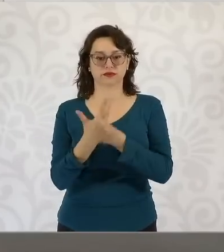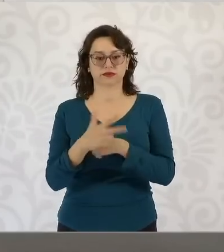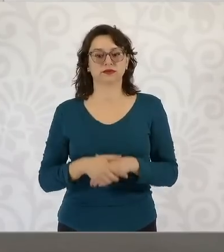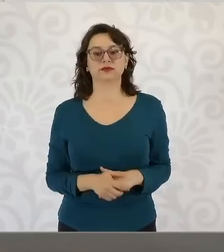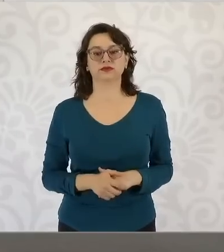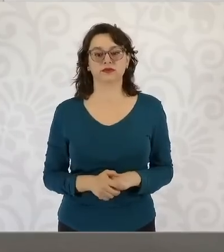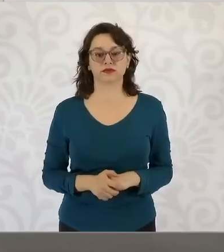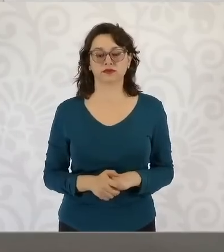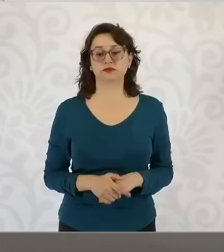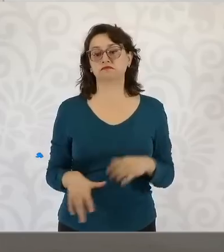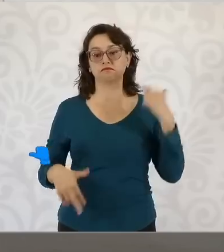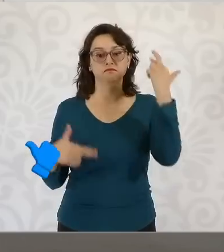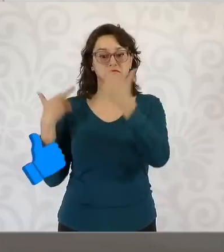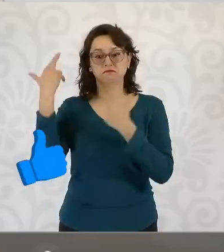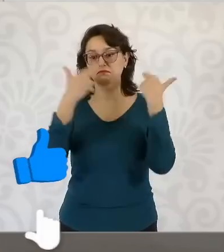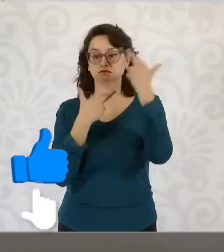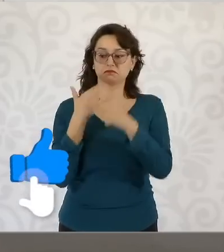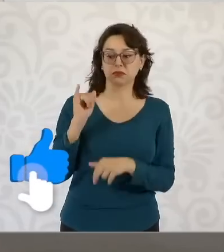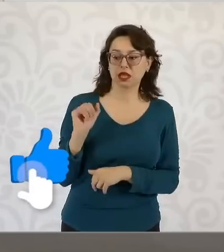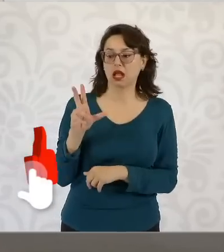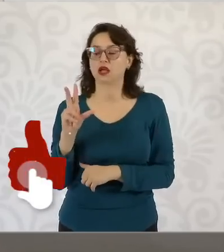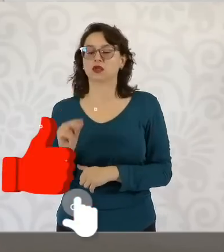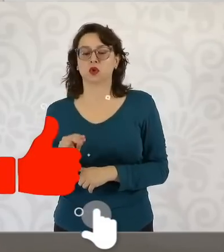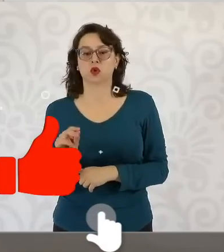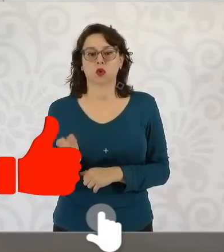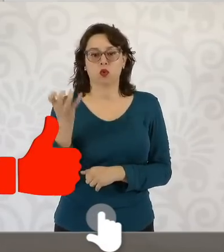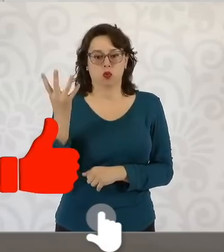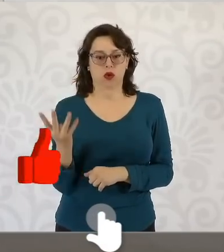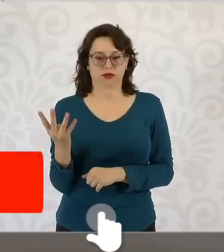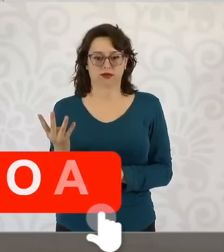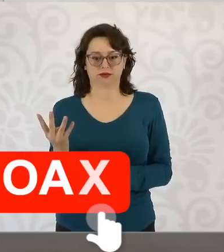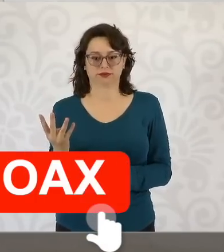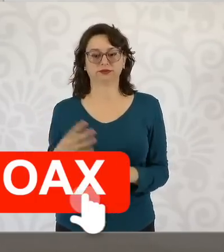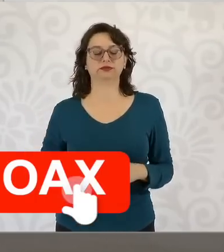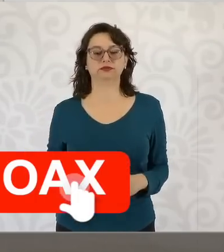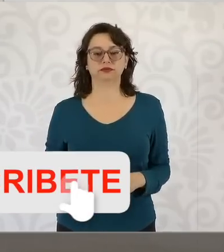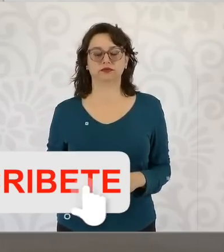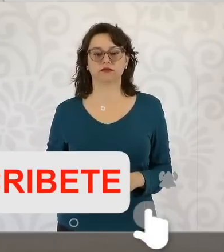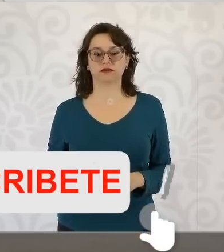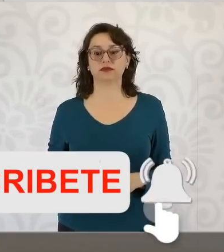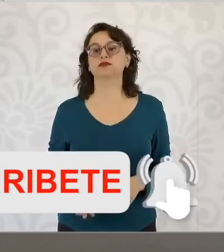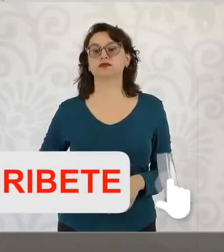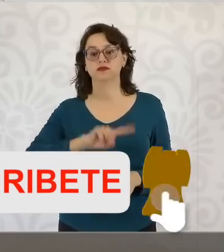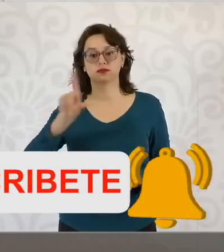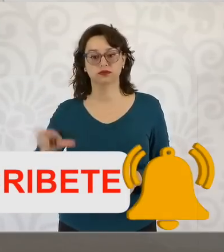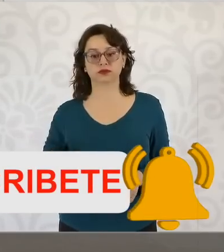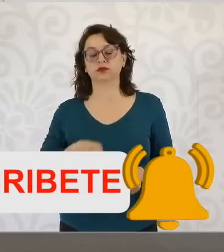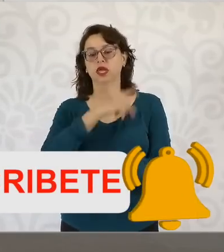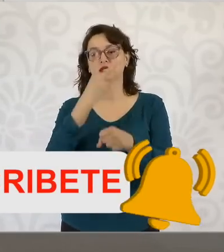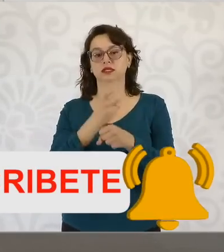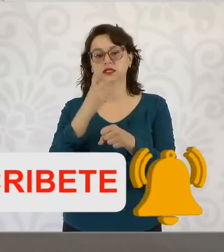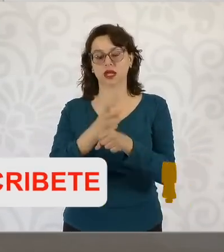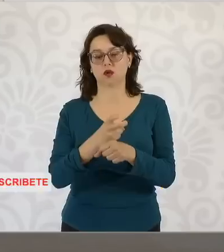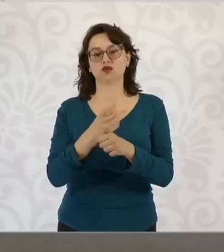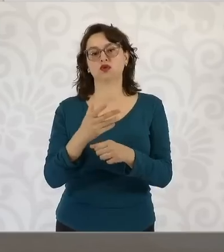tenemos en proceso de evaluación estos 4, y luego vendrá otra etapa que nos instruyó